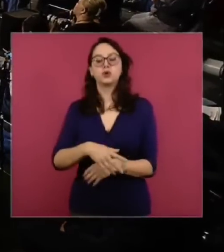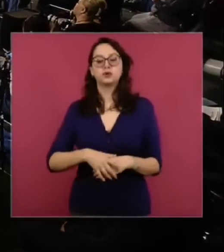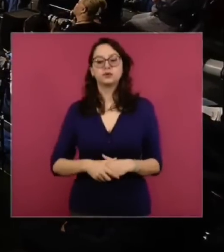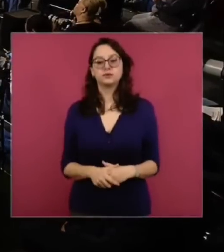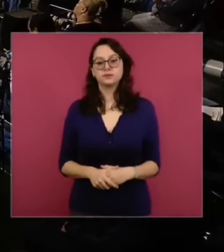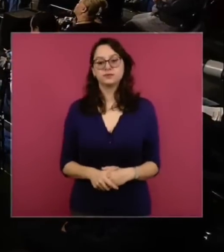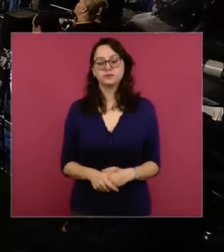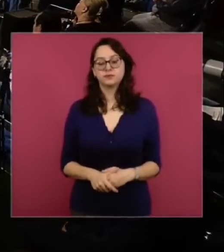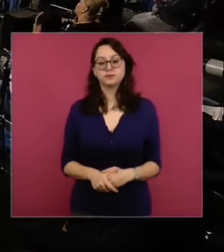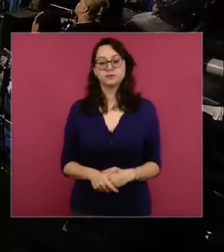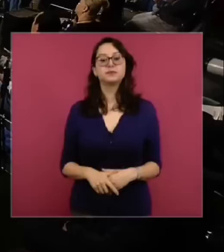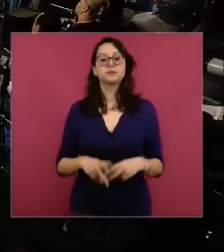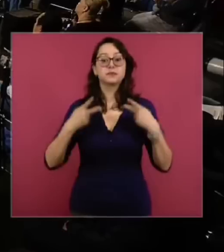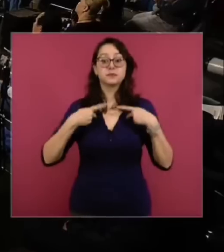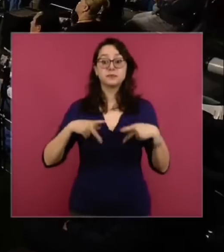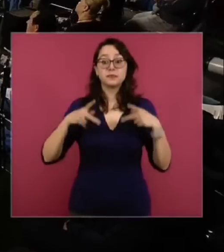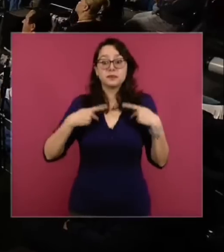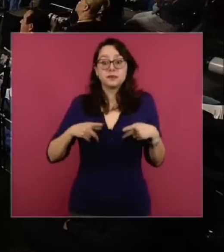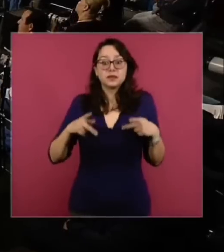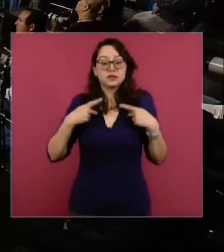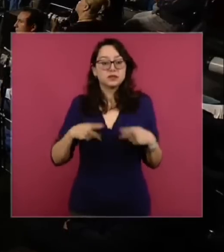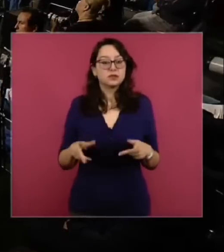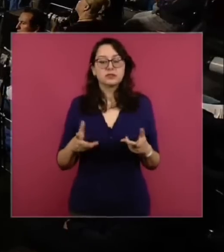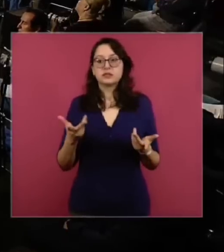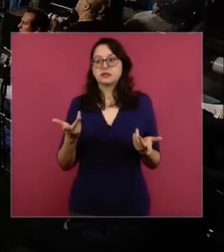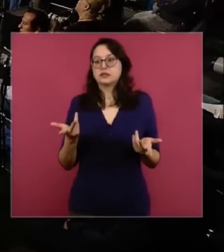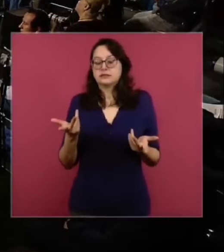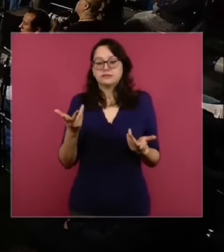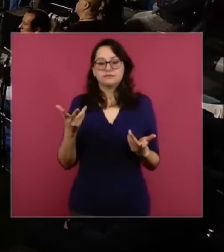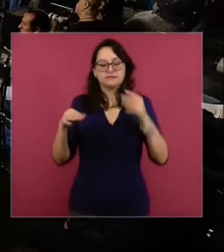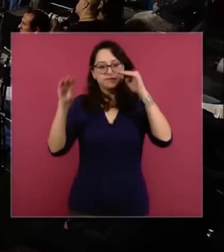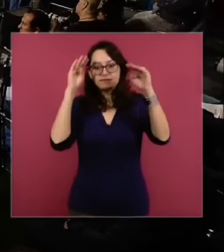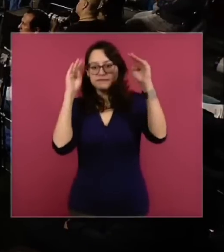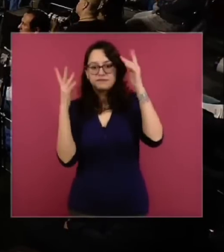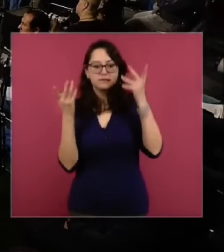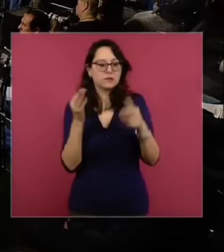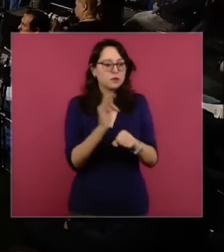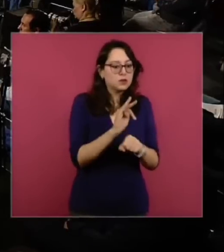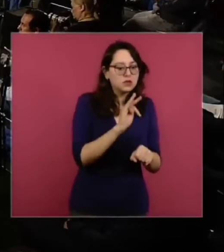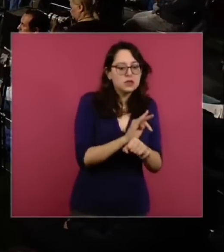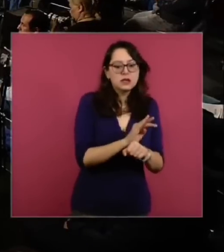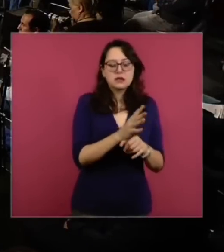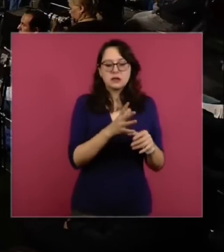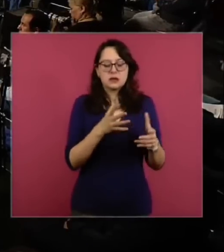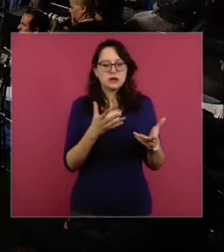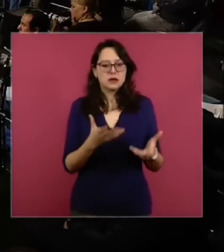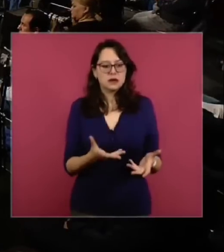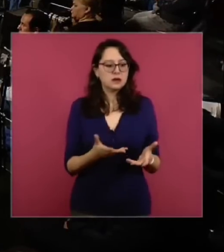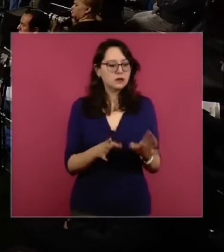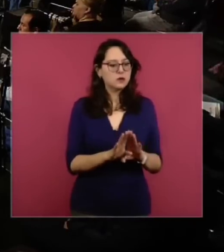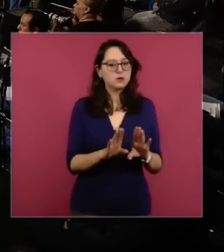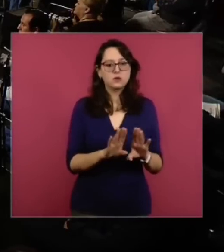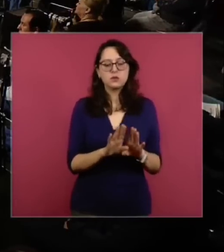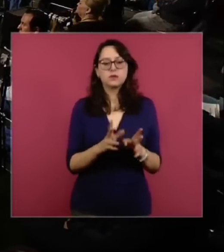pues resguard se protegió y por eso eh